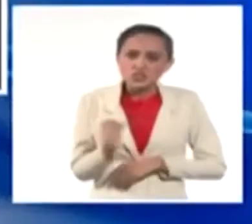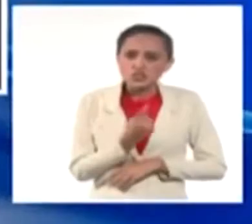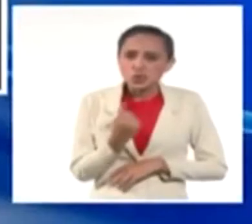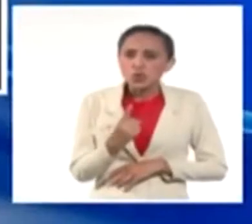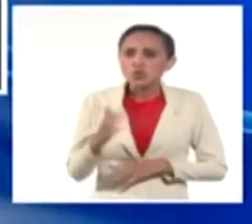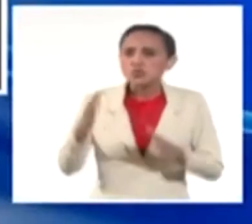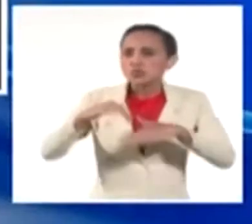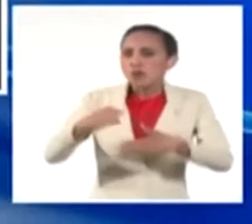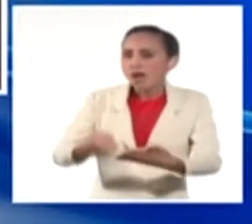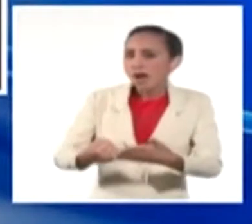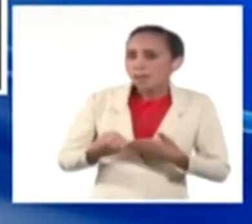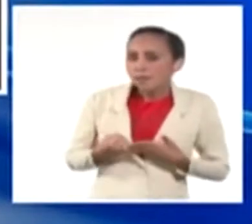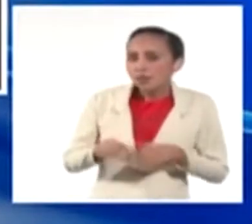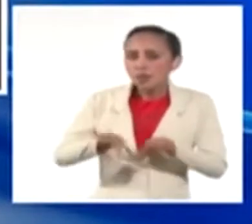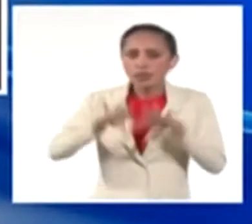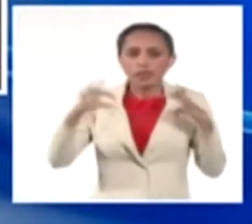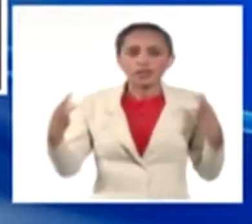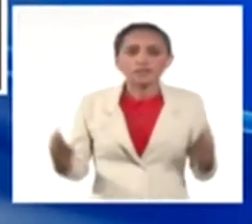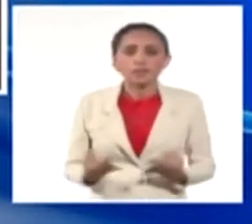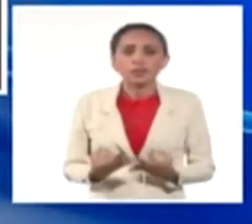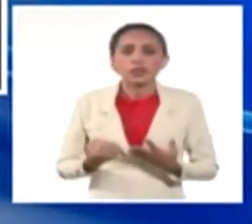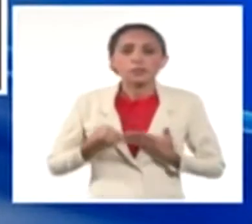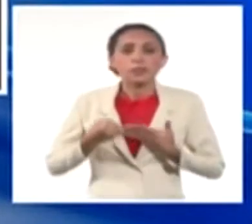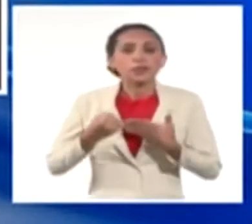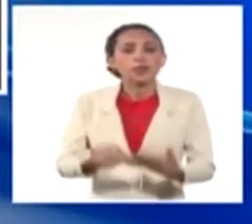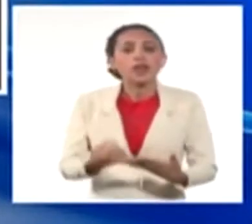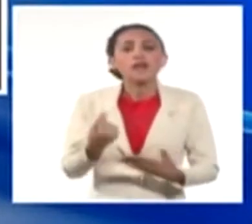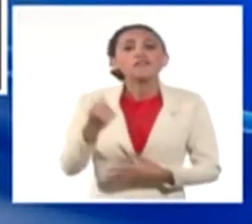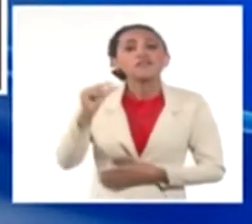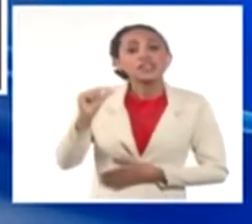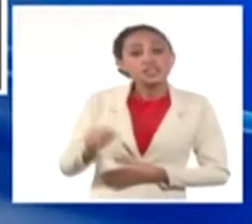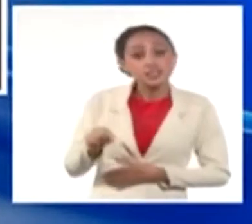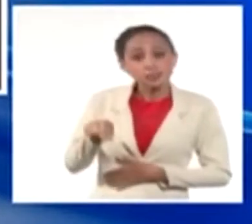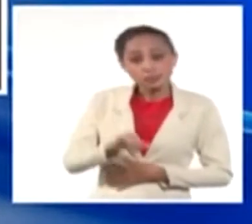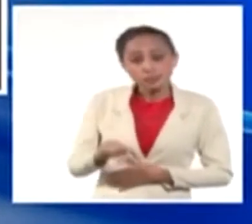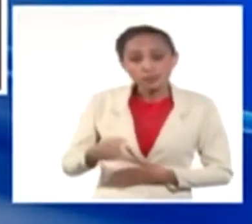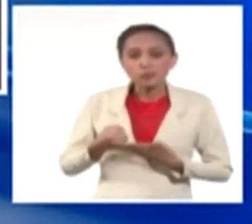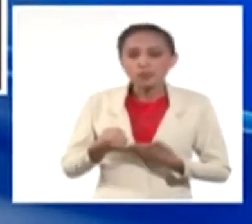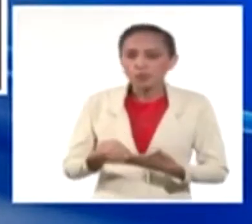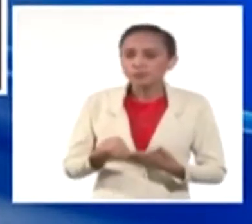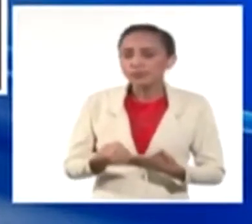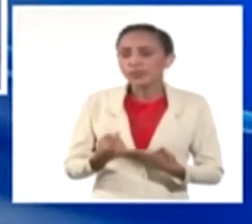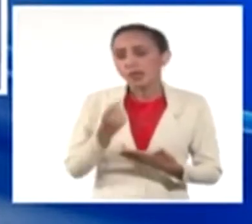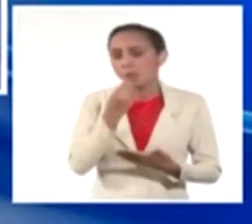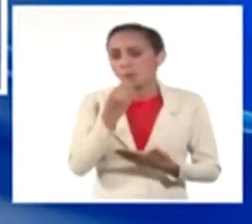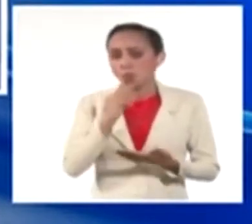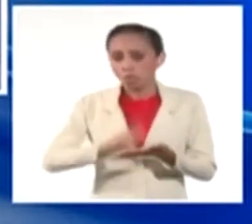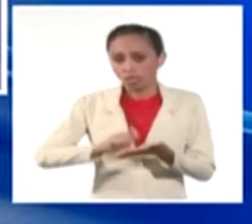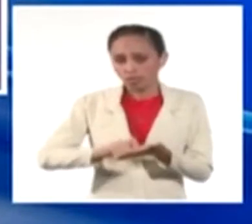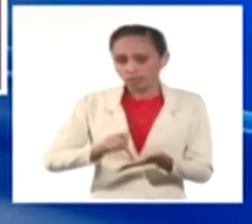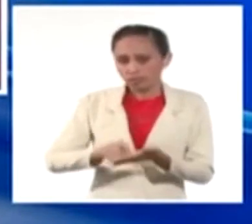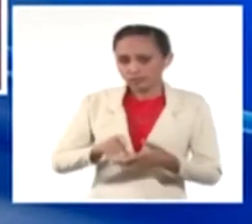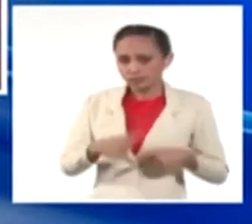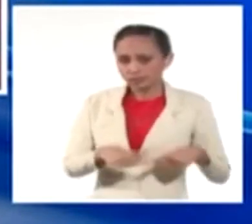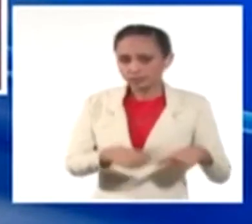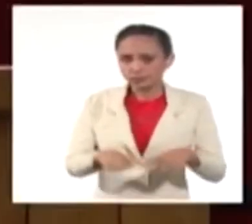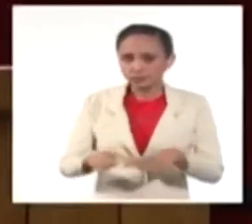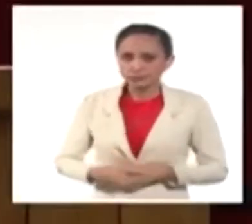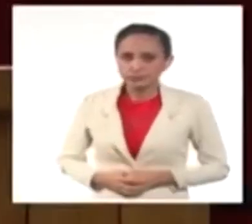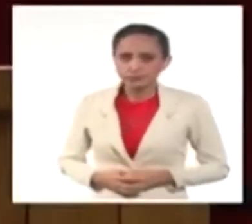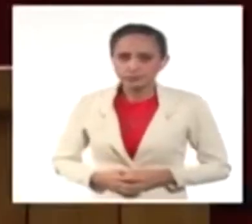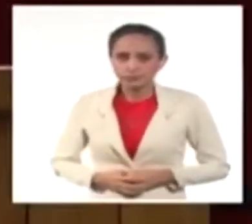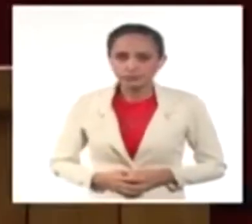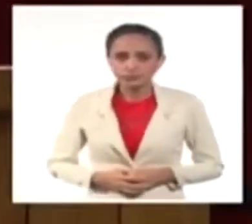apoyo familiar para ayudar a financiarle los gastos de la canasta familiar normada. Desde el